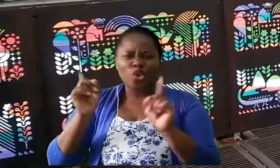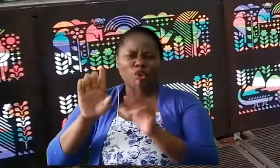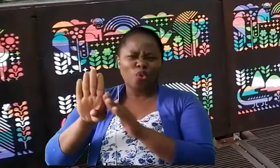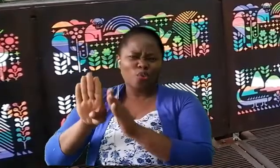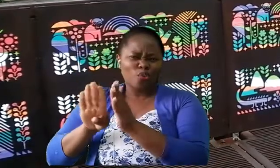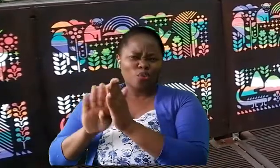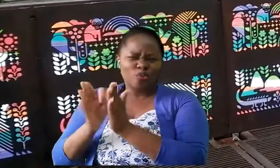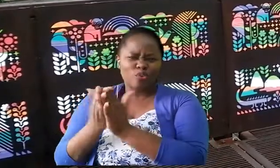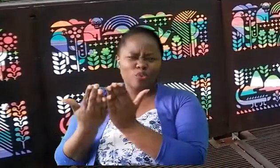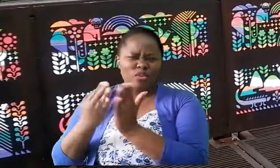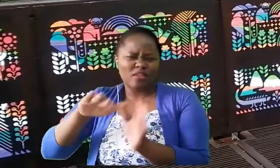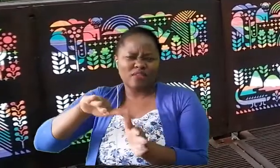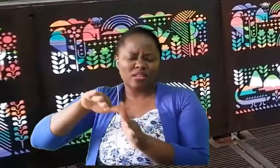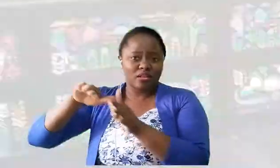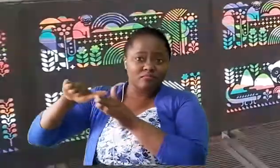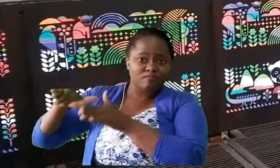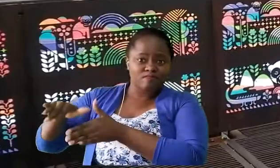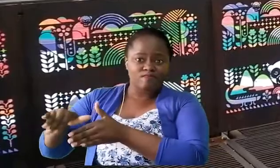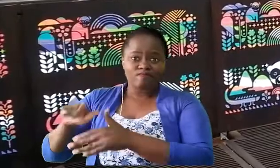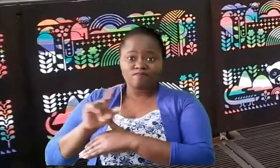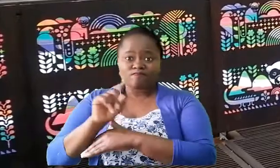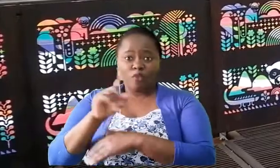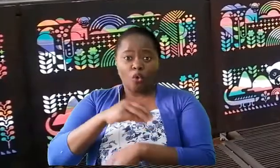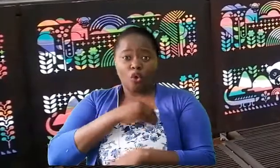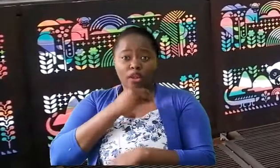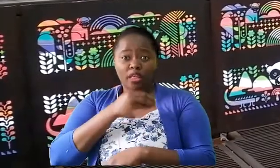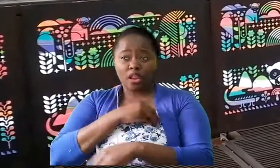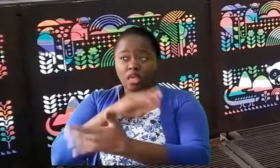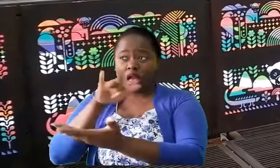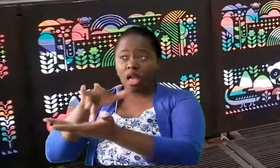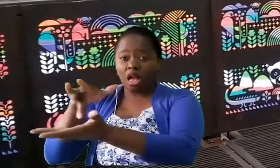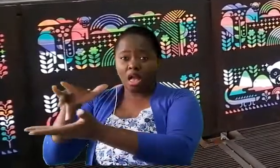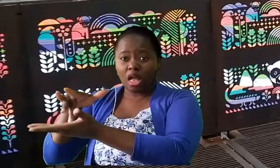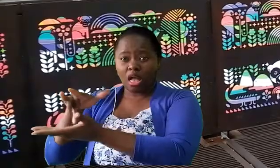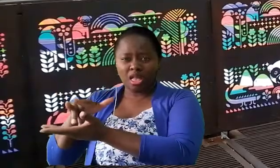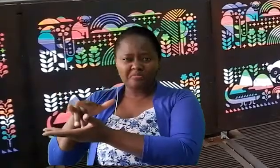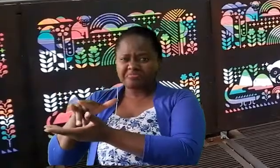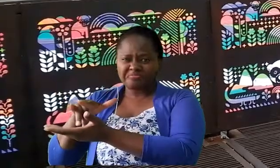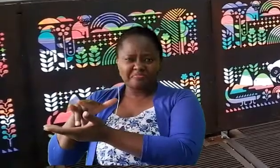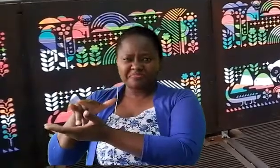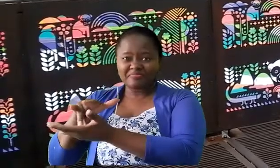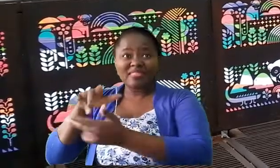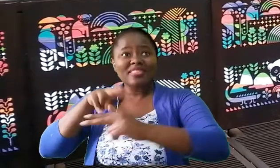en las religiones como tal. Esta teología, la teología natural,